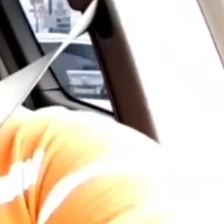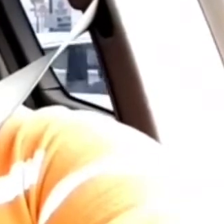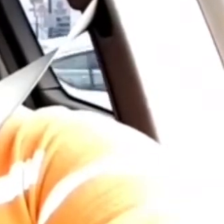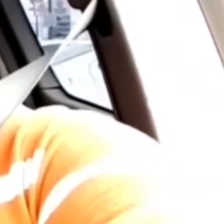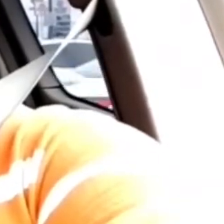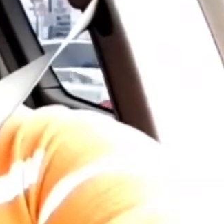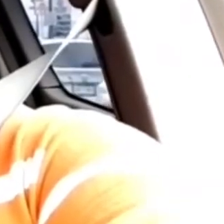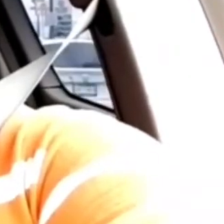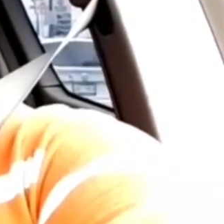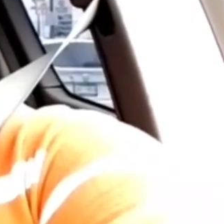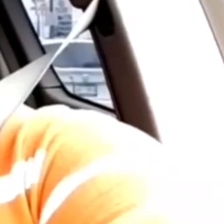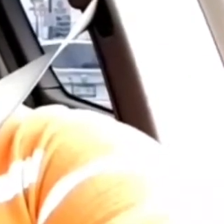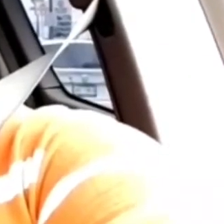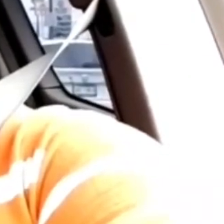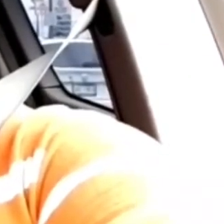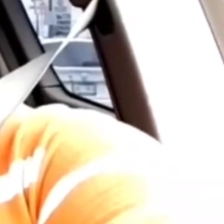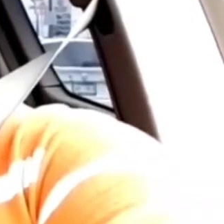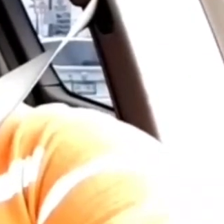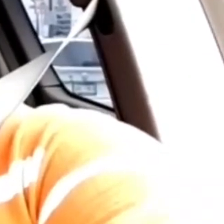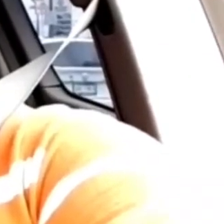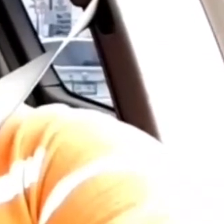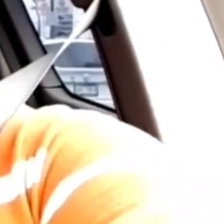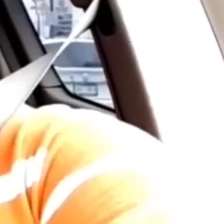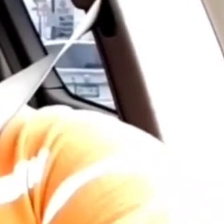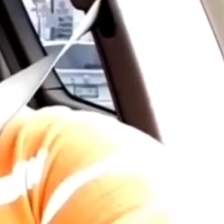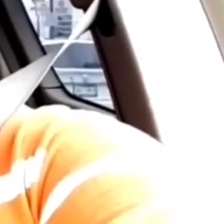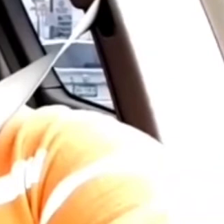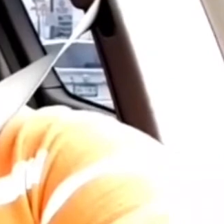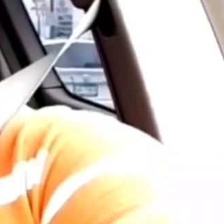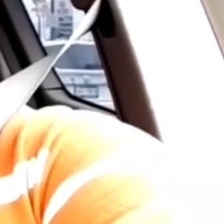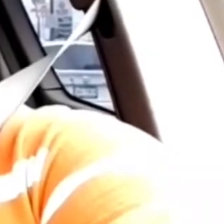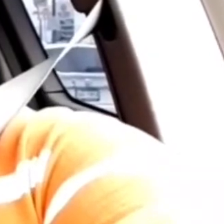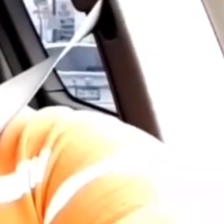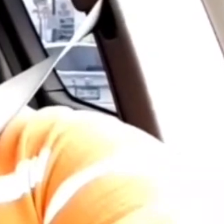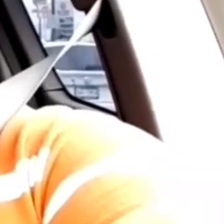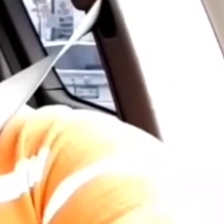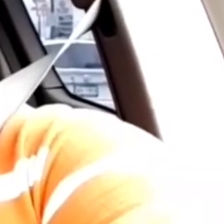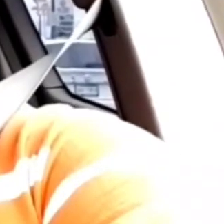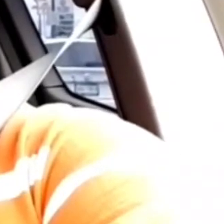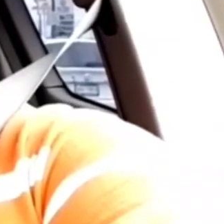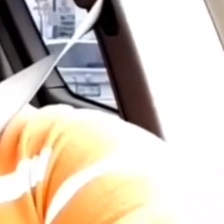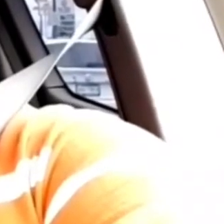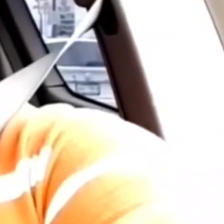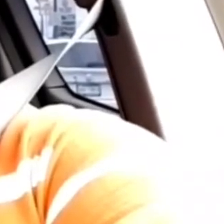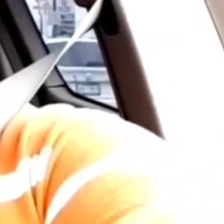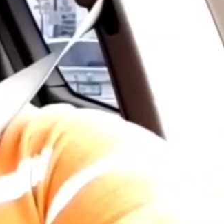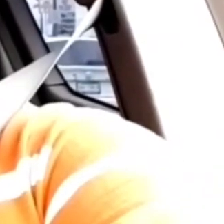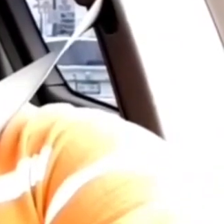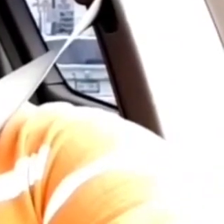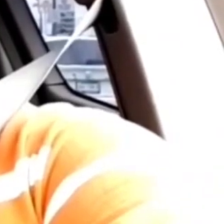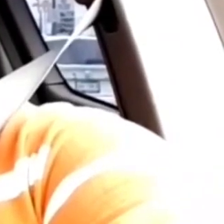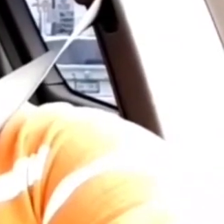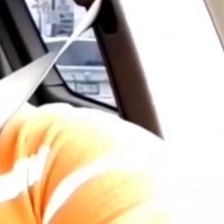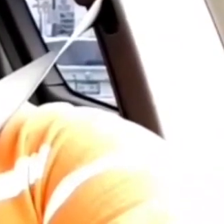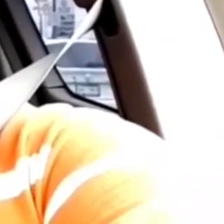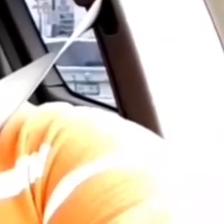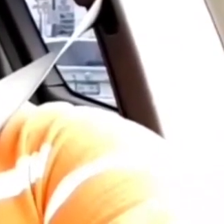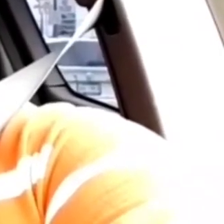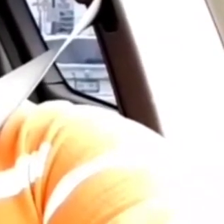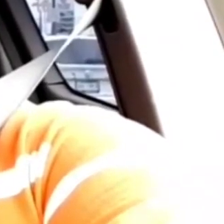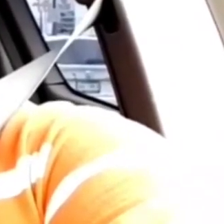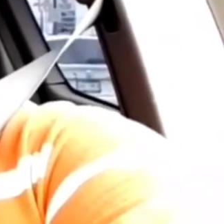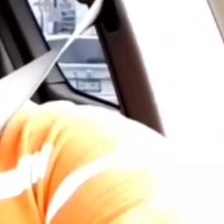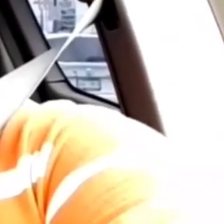vendieron al poder. La mañanera fue en realidad un espectáculo donde el pueblo mexicano terminó por dejar de creer